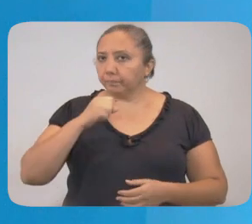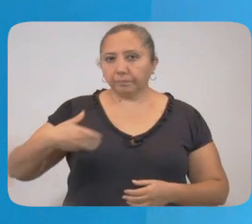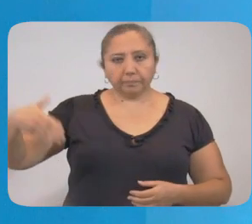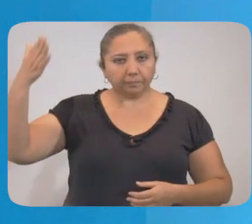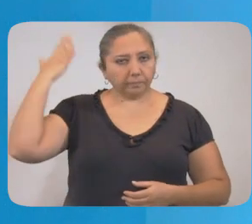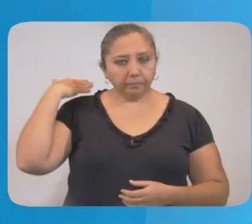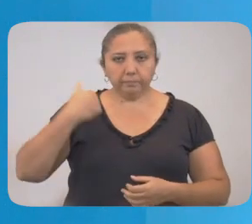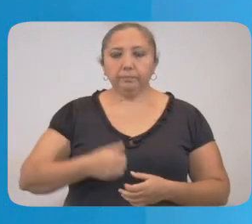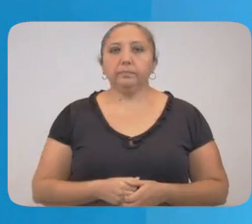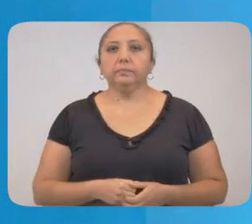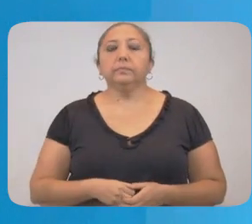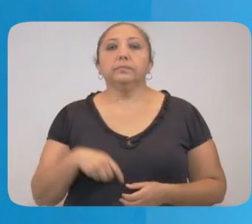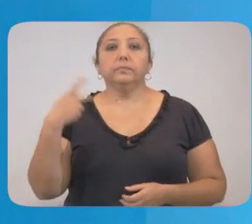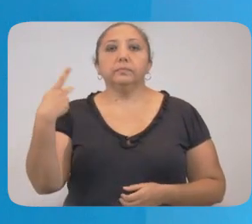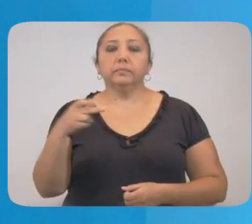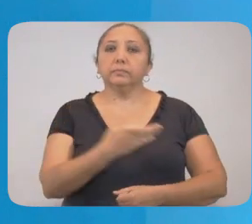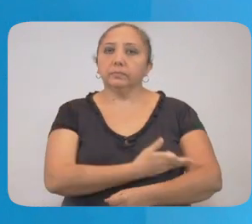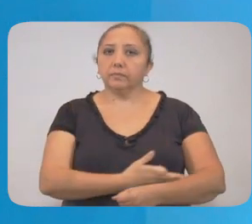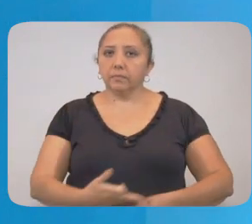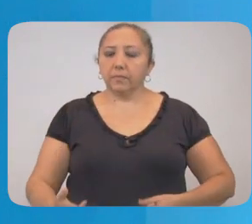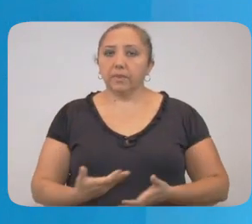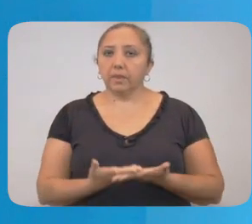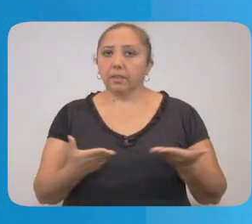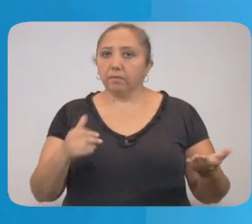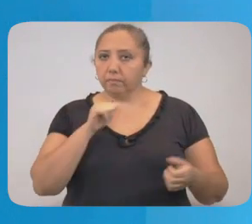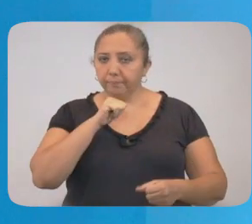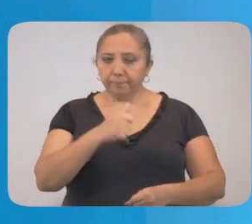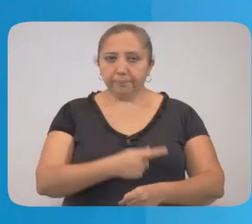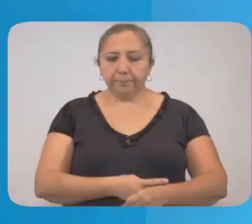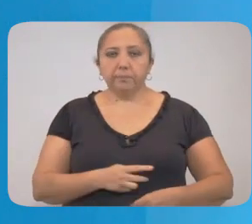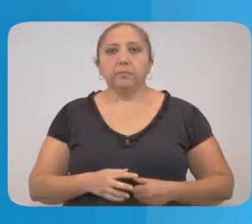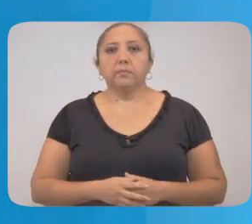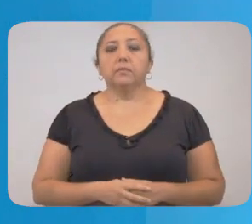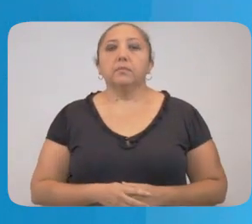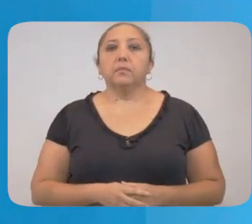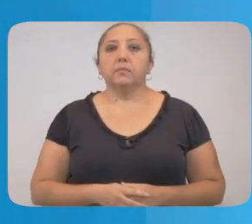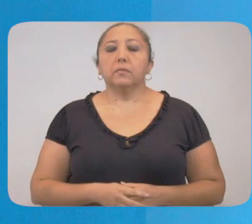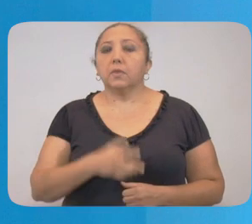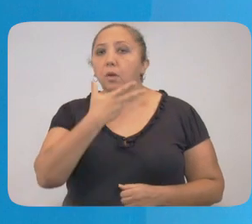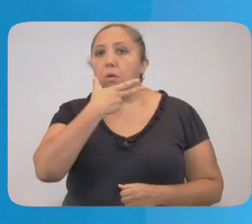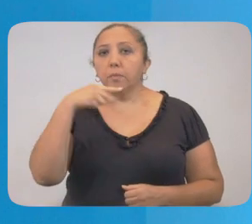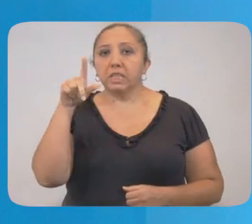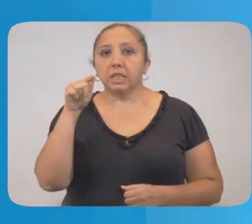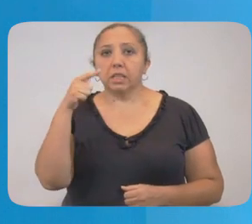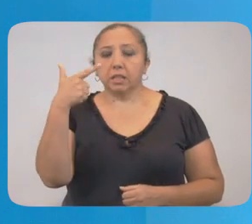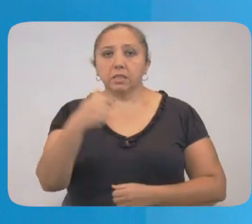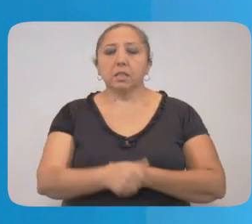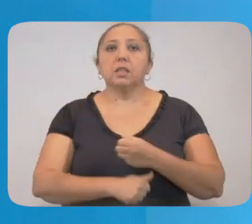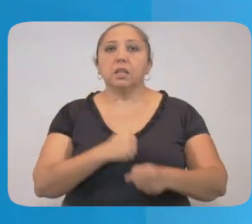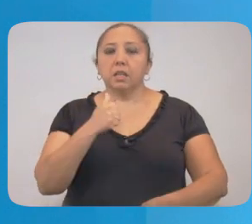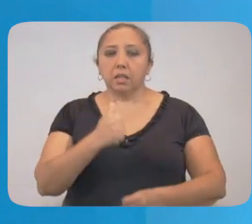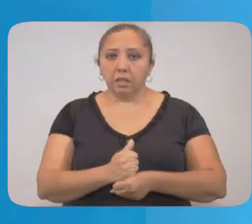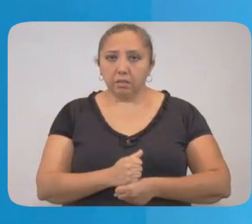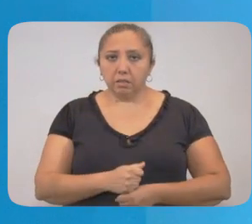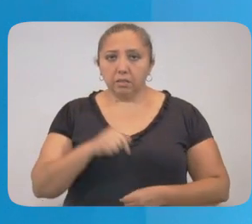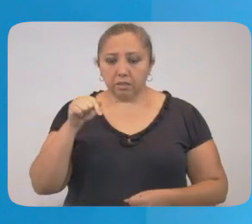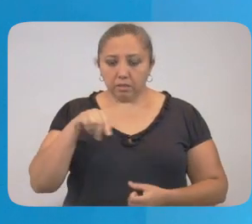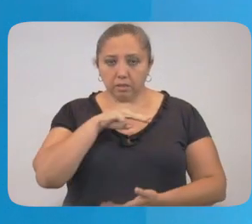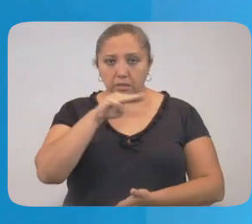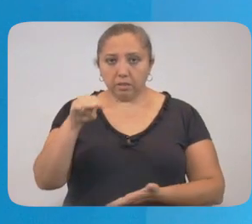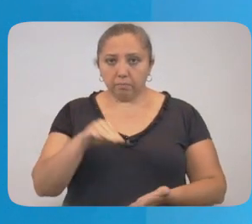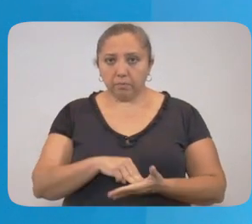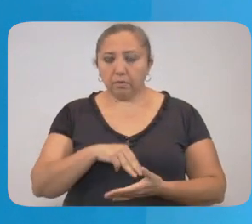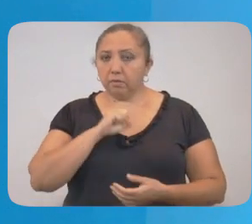enfermedades previas. Sus contactos hasta el momento no tienen síntomas. Hombre de 77 años de edad de Mérida,